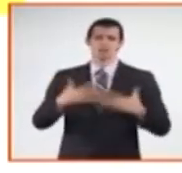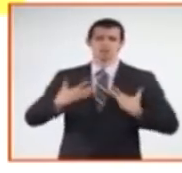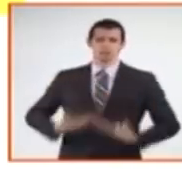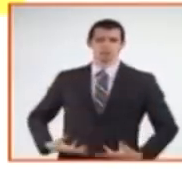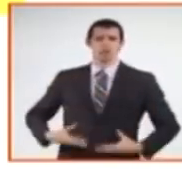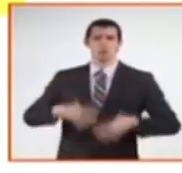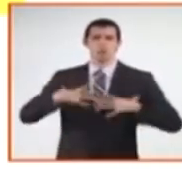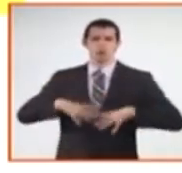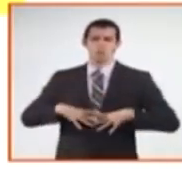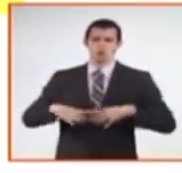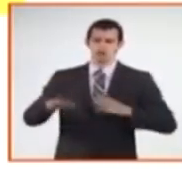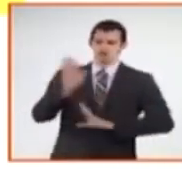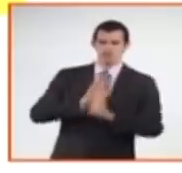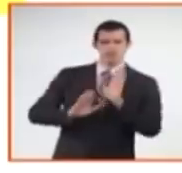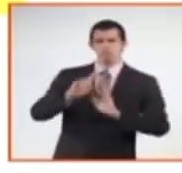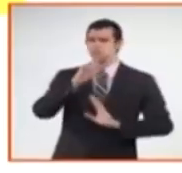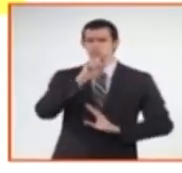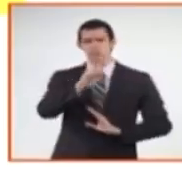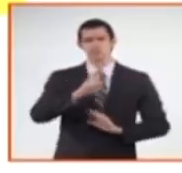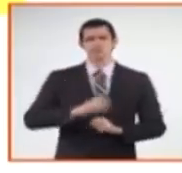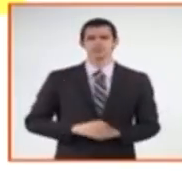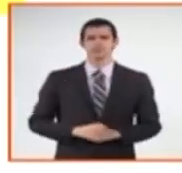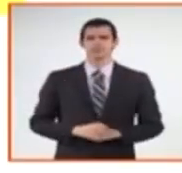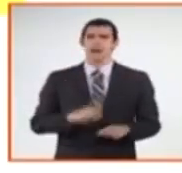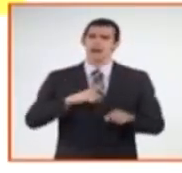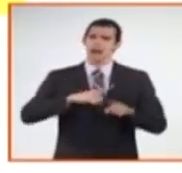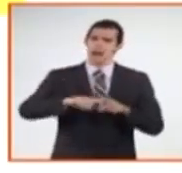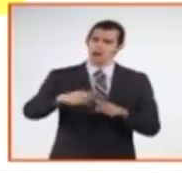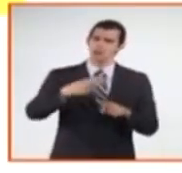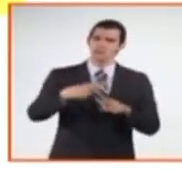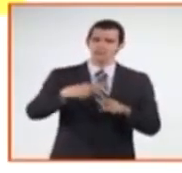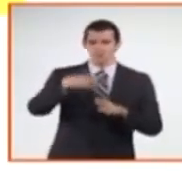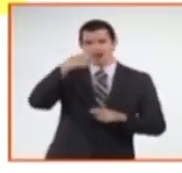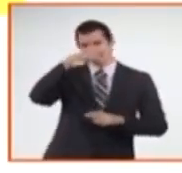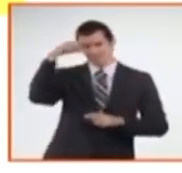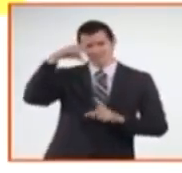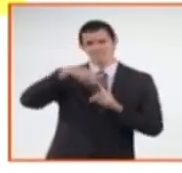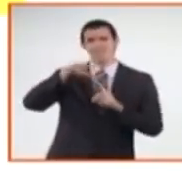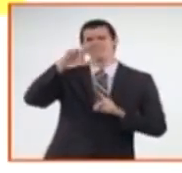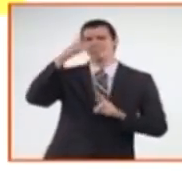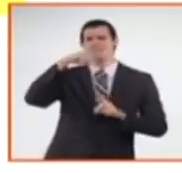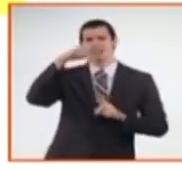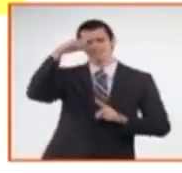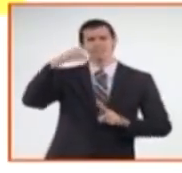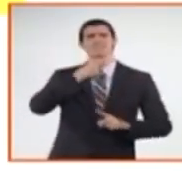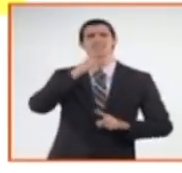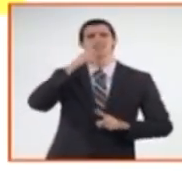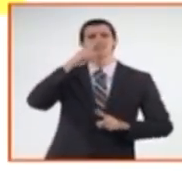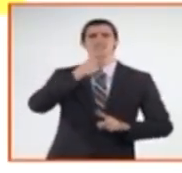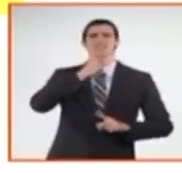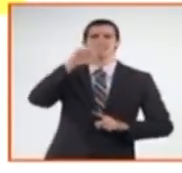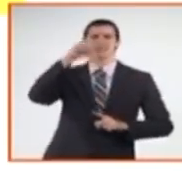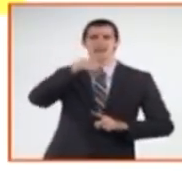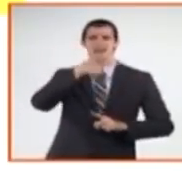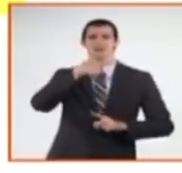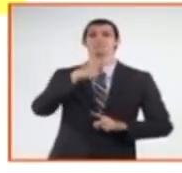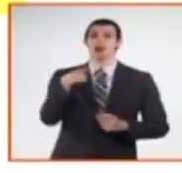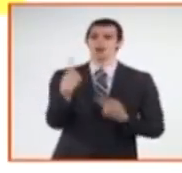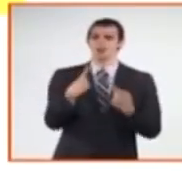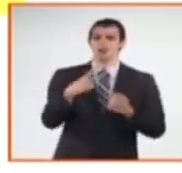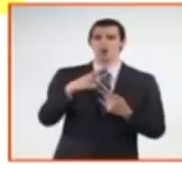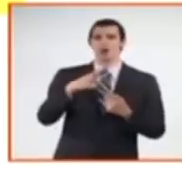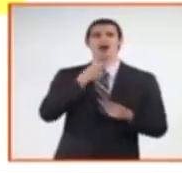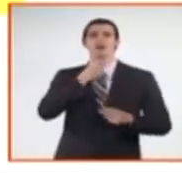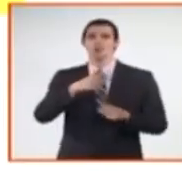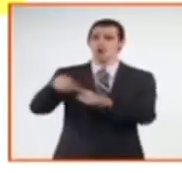astrazéneca qué significa eso que qué bueno sería y hago mensaje en el mundo comenzaba en él